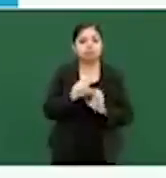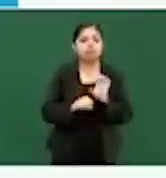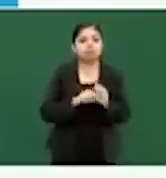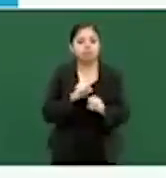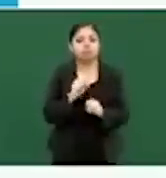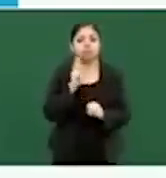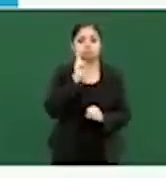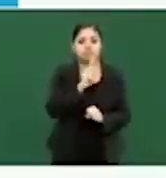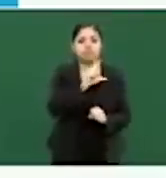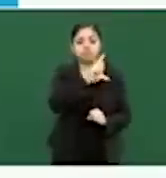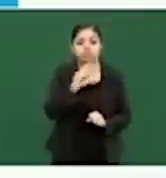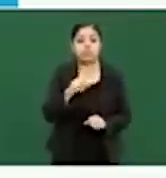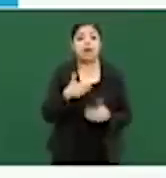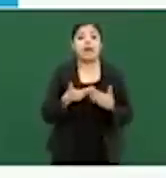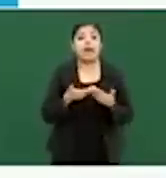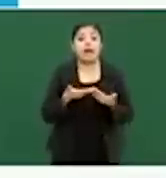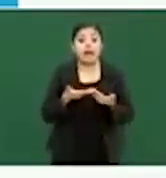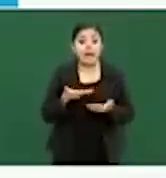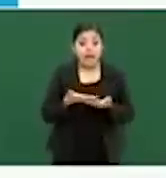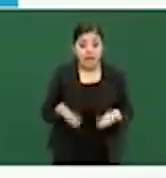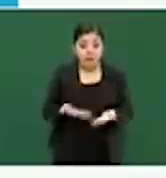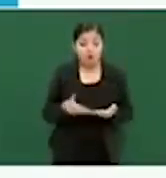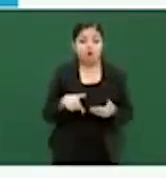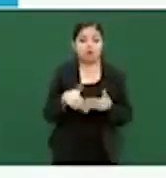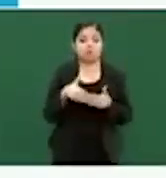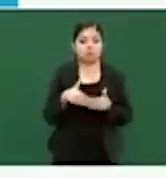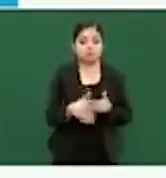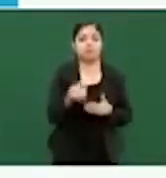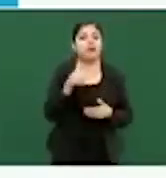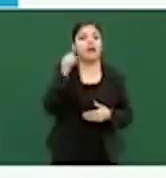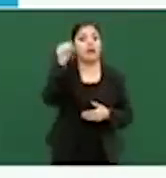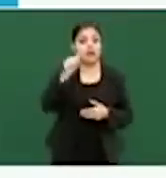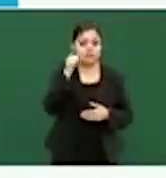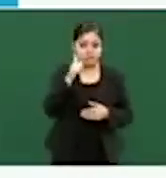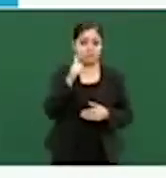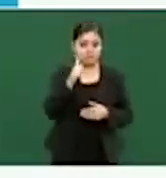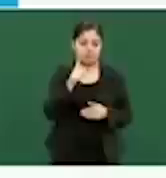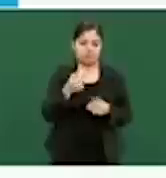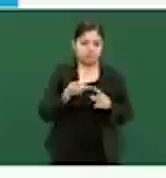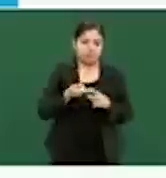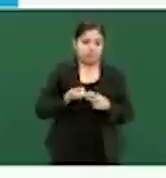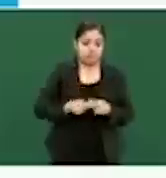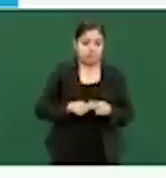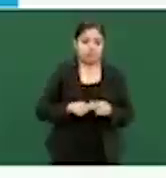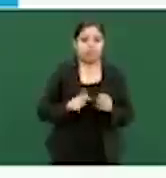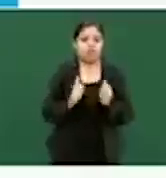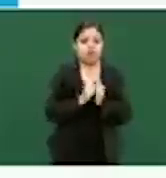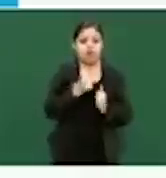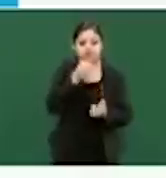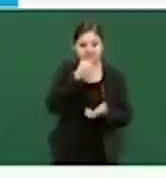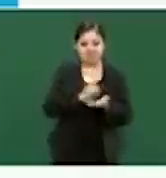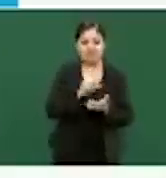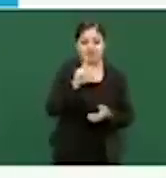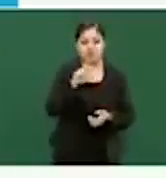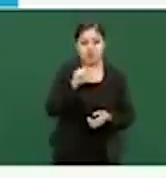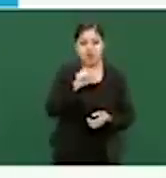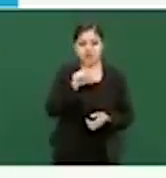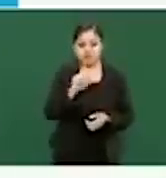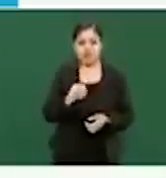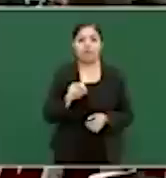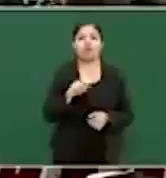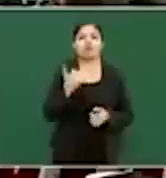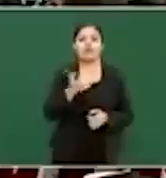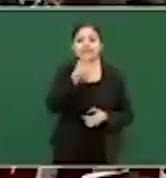es importante. Ahora viene una nueva etapa que inicia a partir del mes de abril, que vamos a ir recalibrando con el secretario Durazo, con los secretarios de la Defensa y la